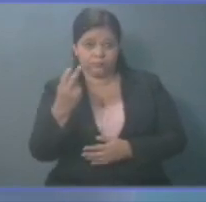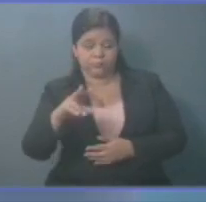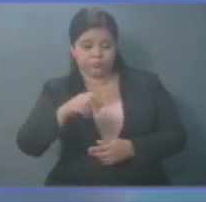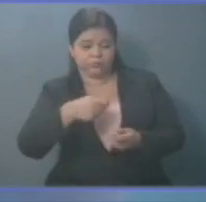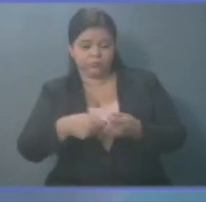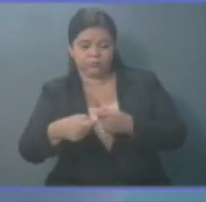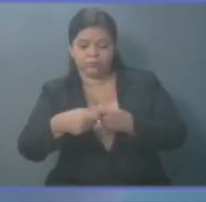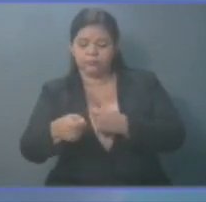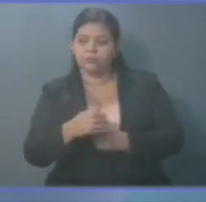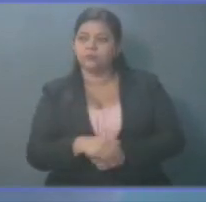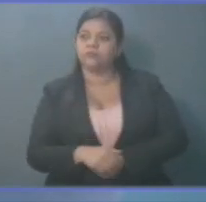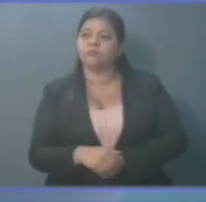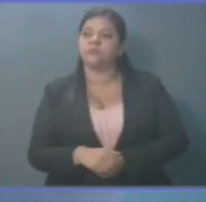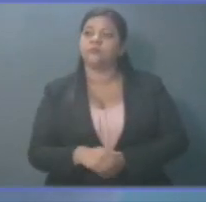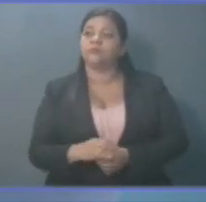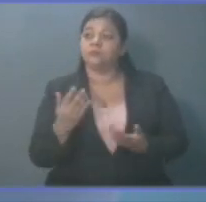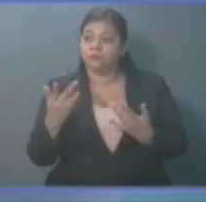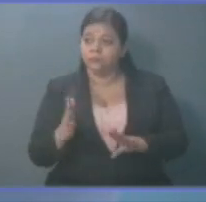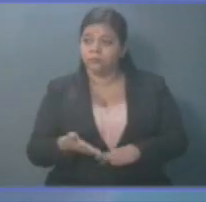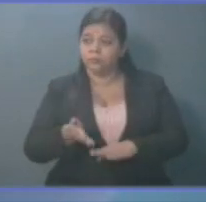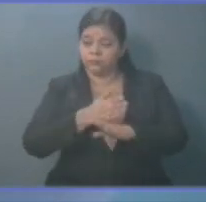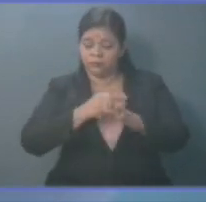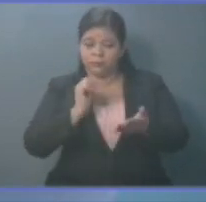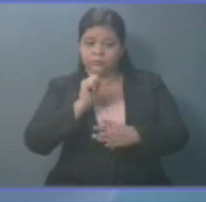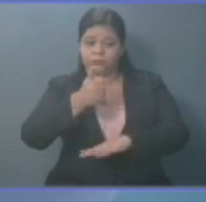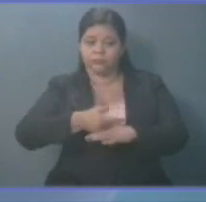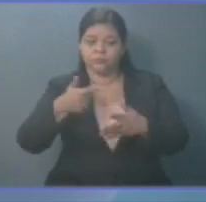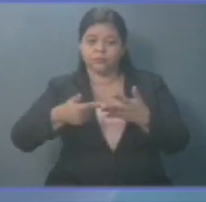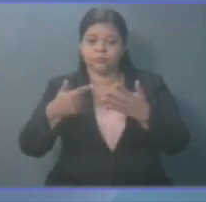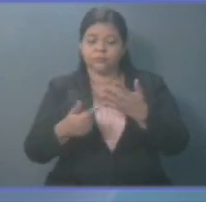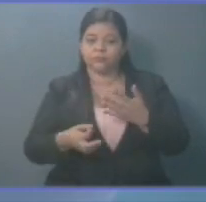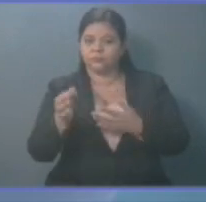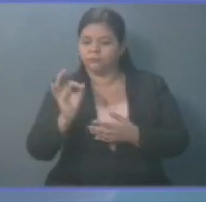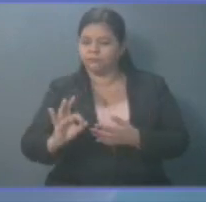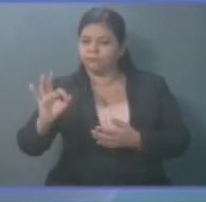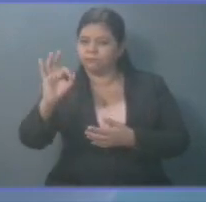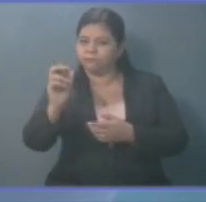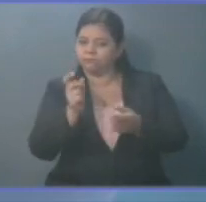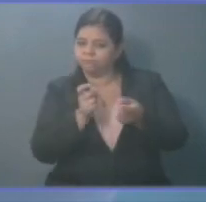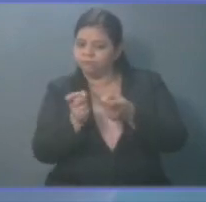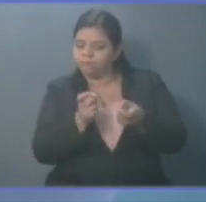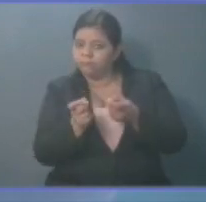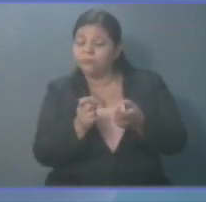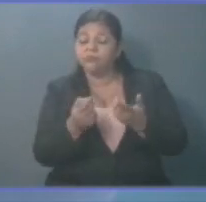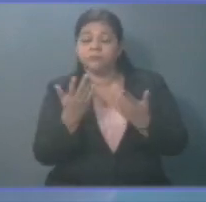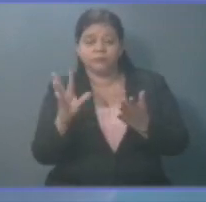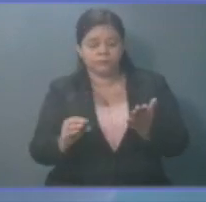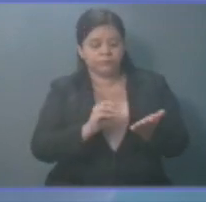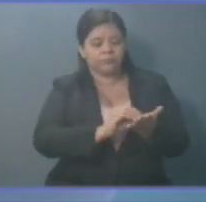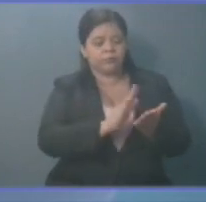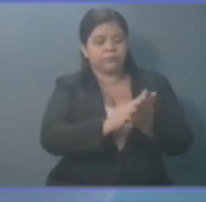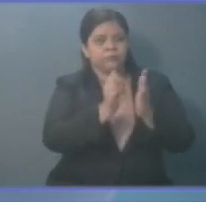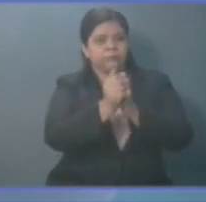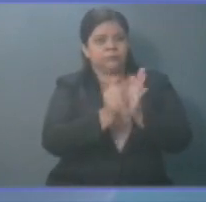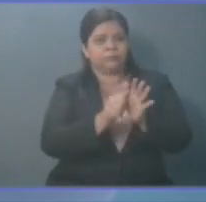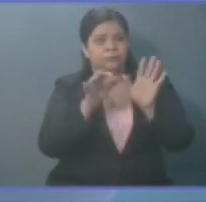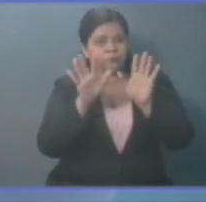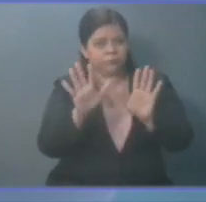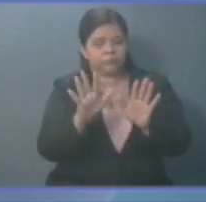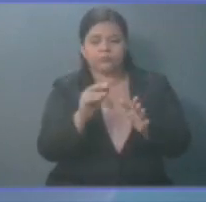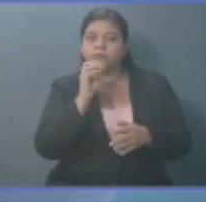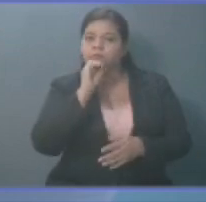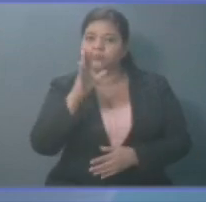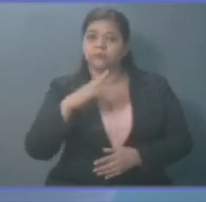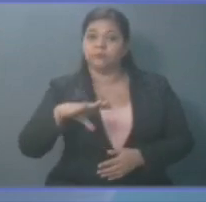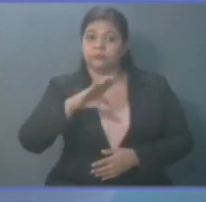de diciembre de 2018, donde se emitió la Ley de Mejora Regulatoria, estableciendo en su artículo 10, inciso segundo, que el